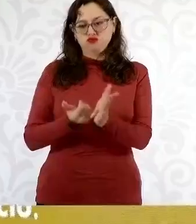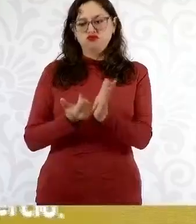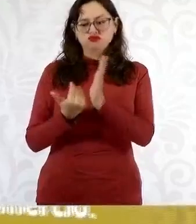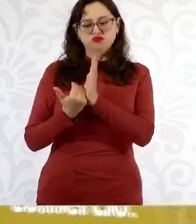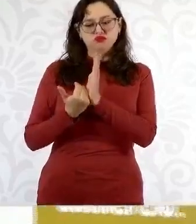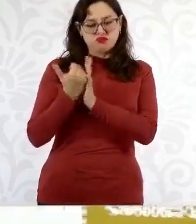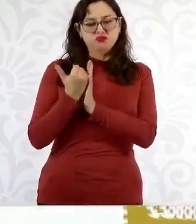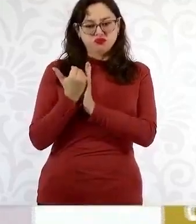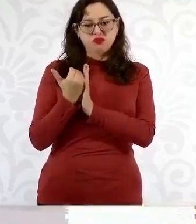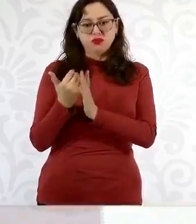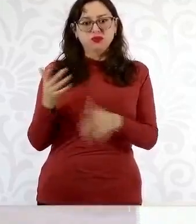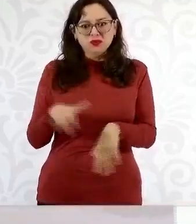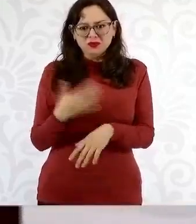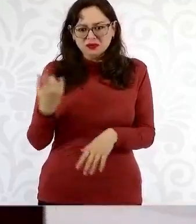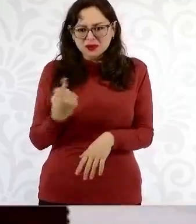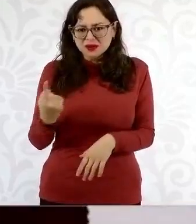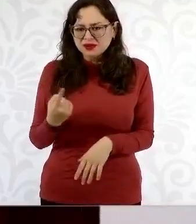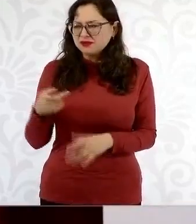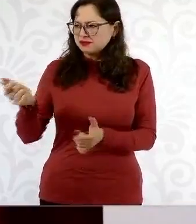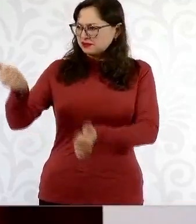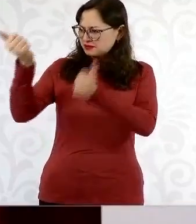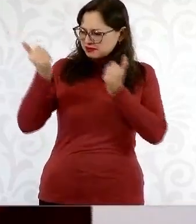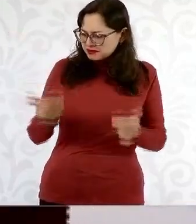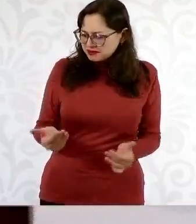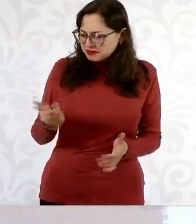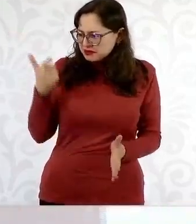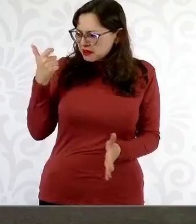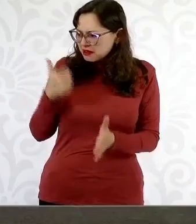verdaderamente increíbles de bajos.